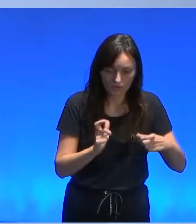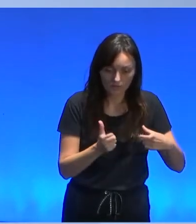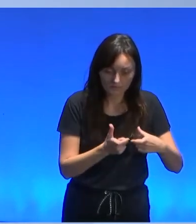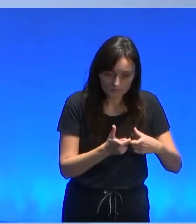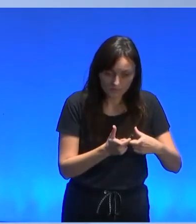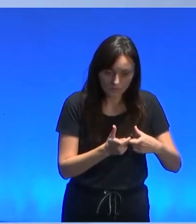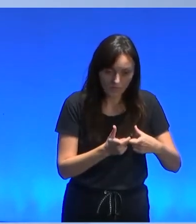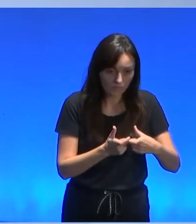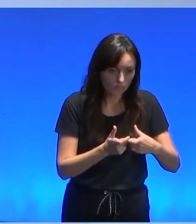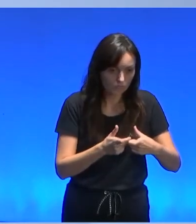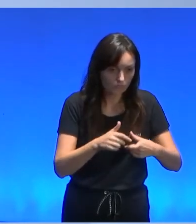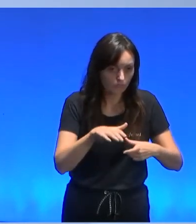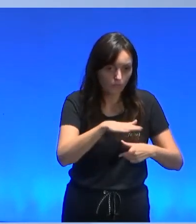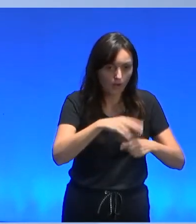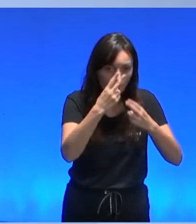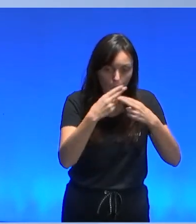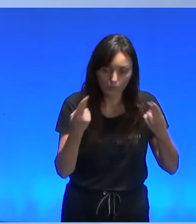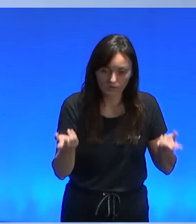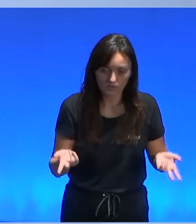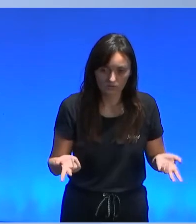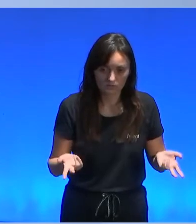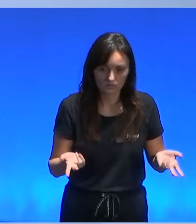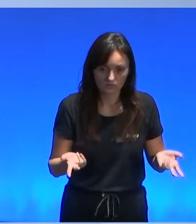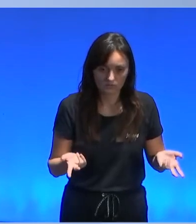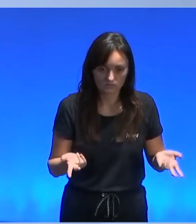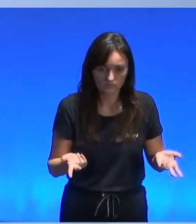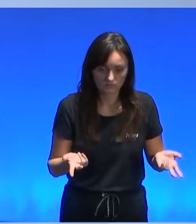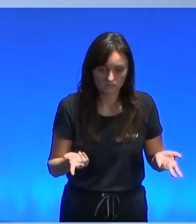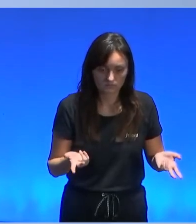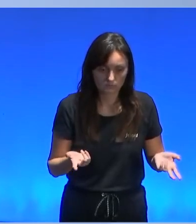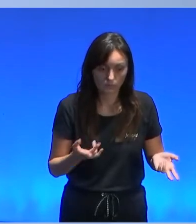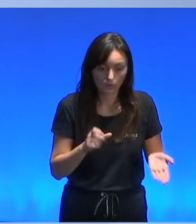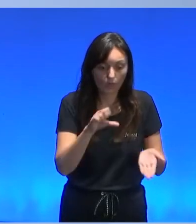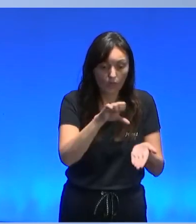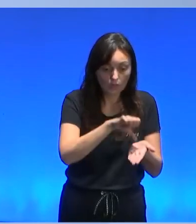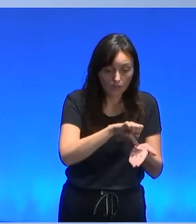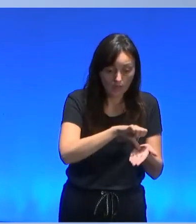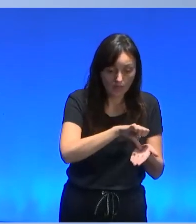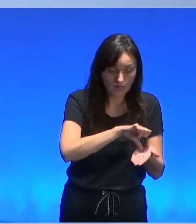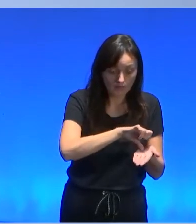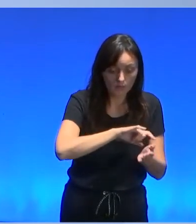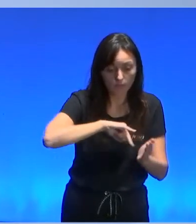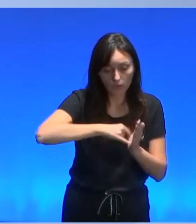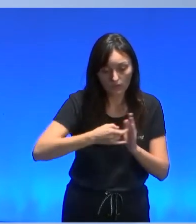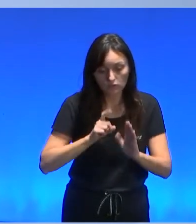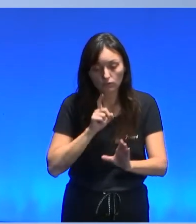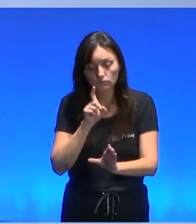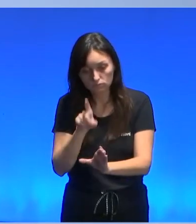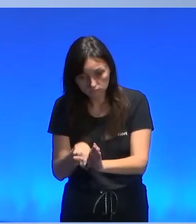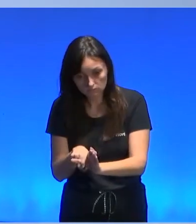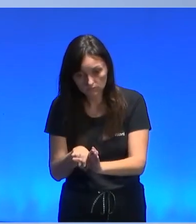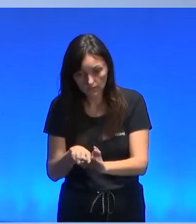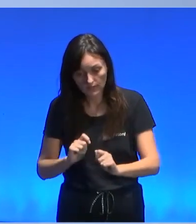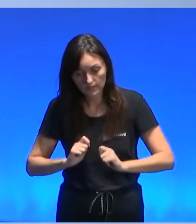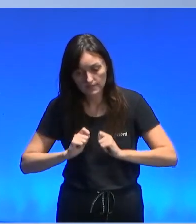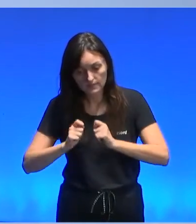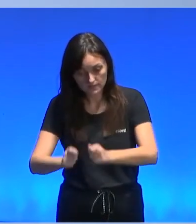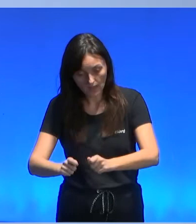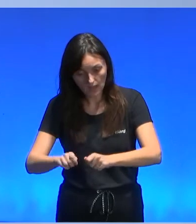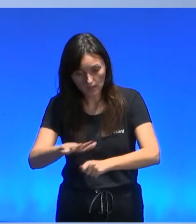lugar público que la ciudad que se adhiere al proyecto destina